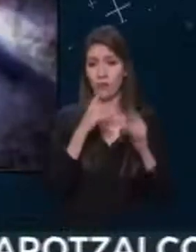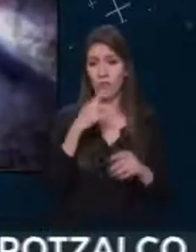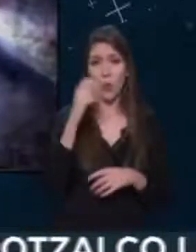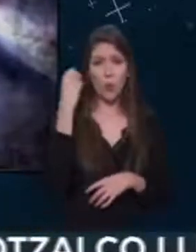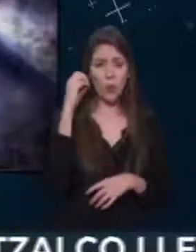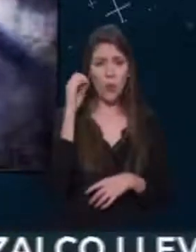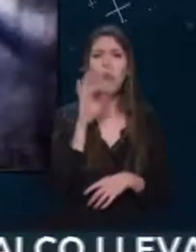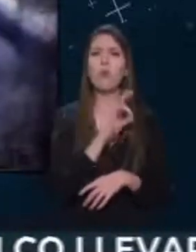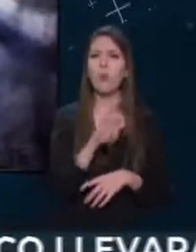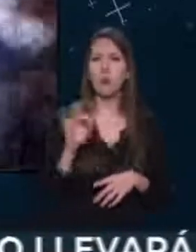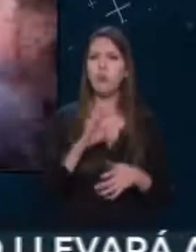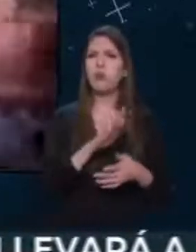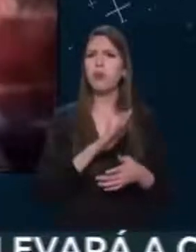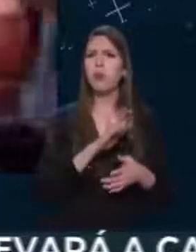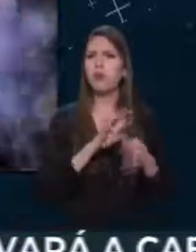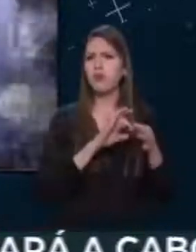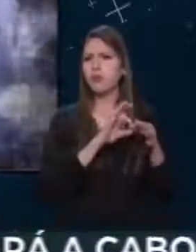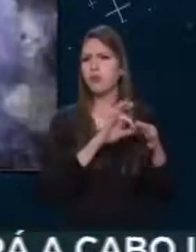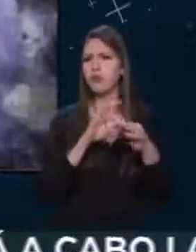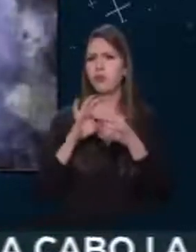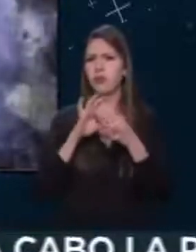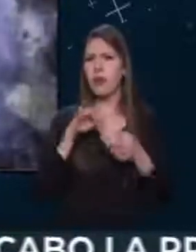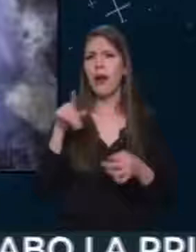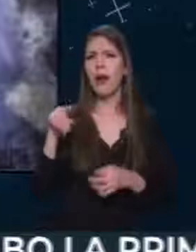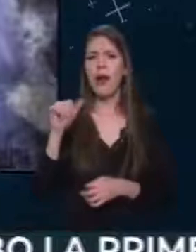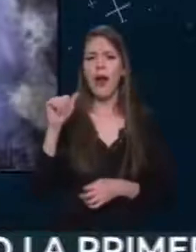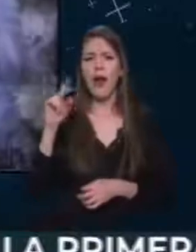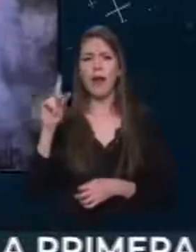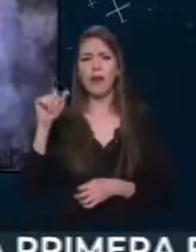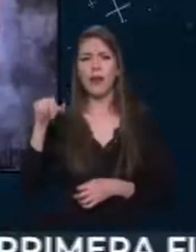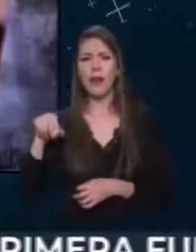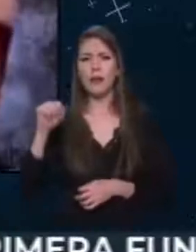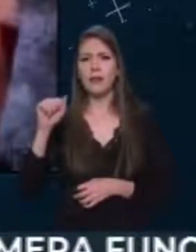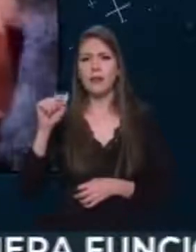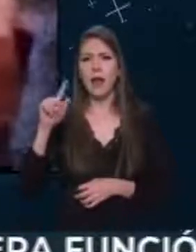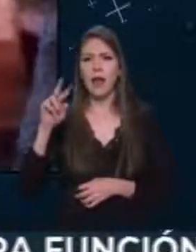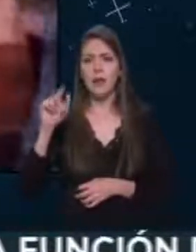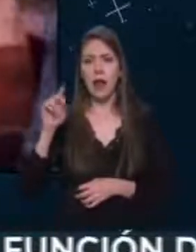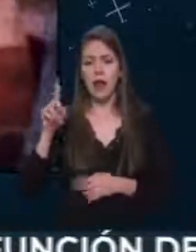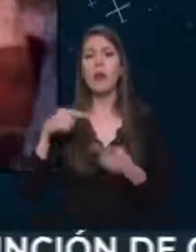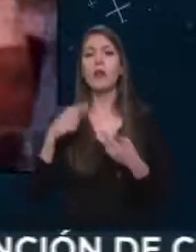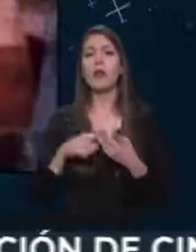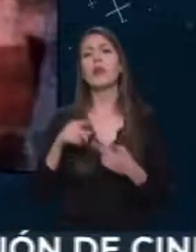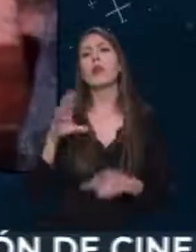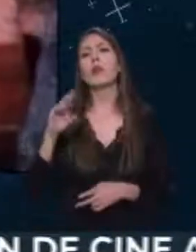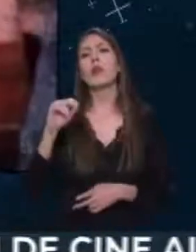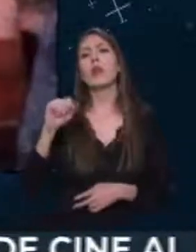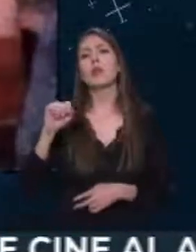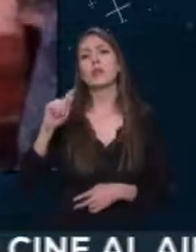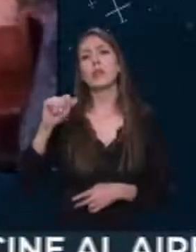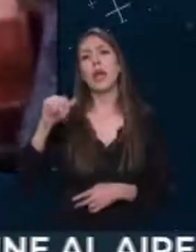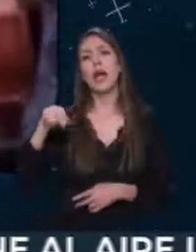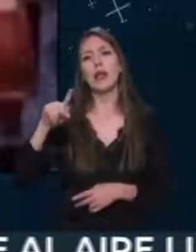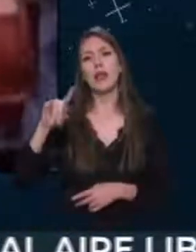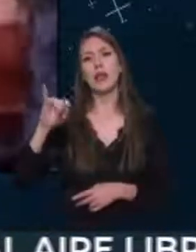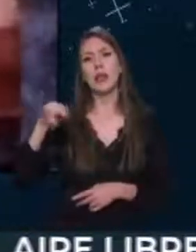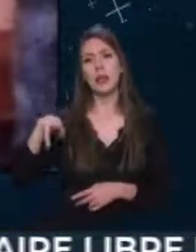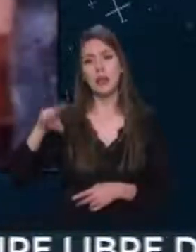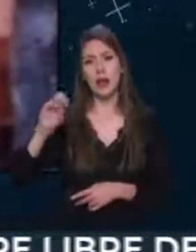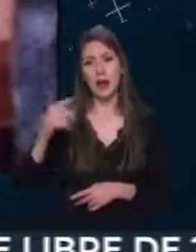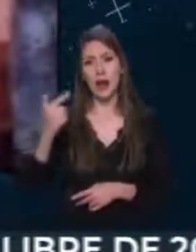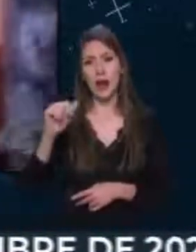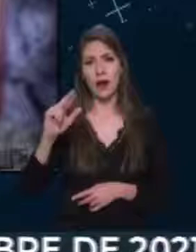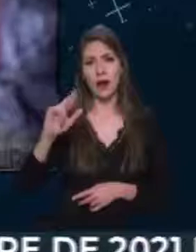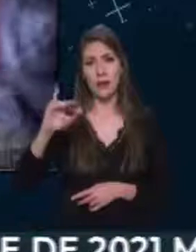lo más probable, vinculada con Adán Salvador Pérez Ramírez y con Gabriel Constantino García, los cuales